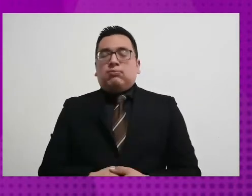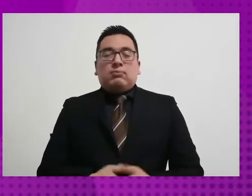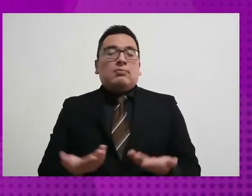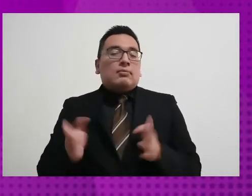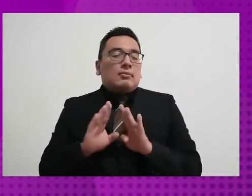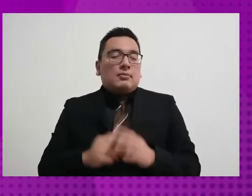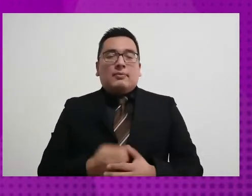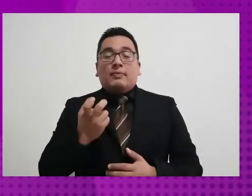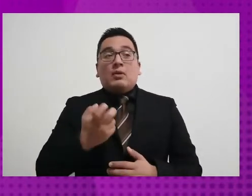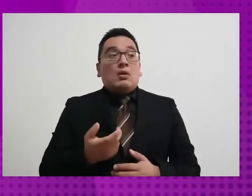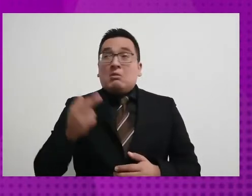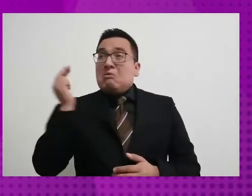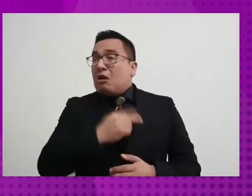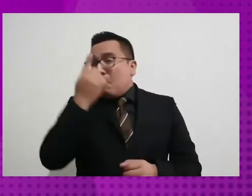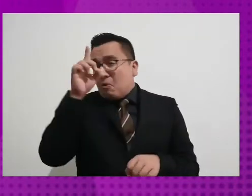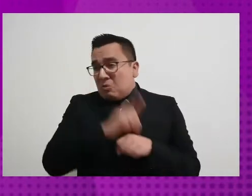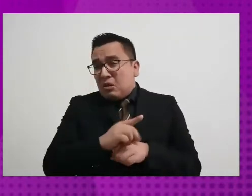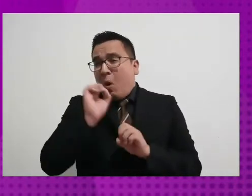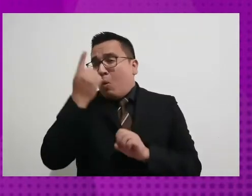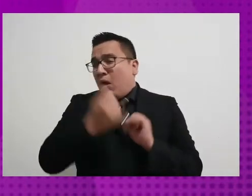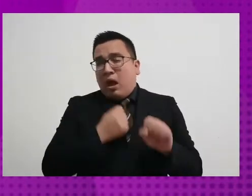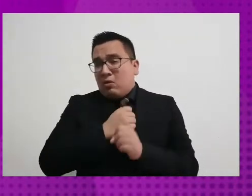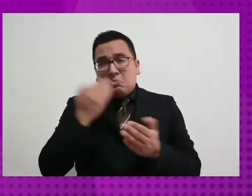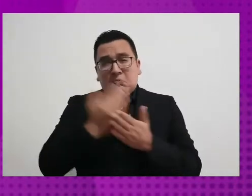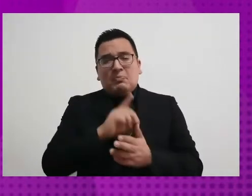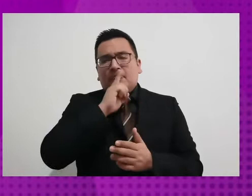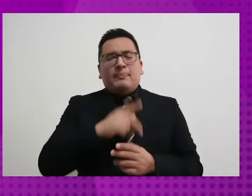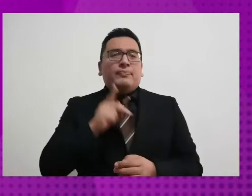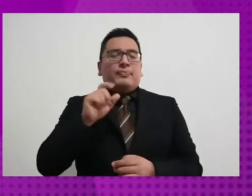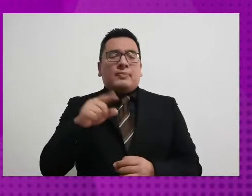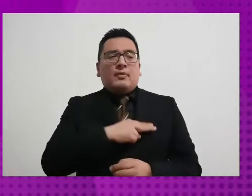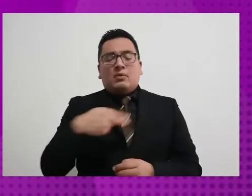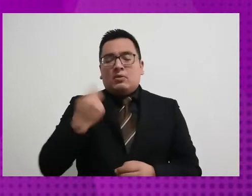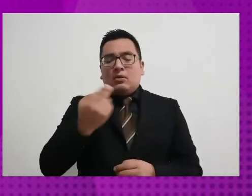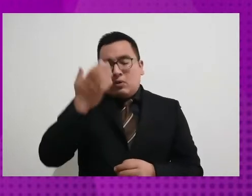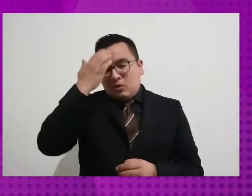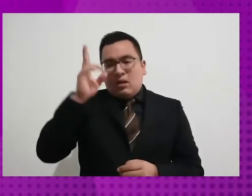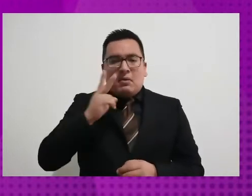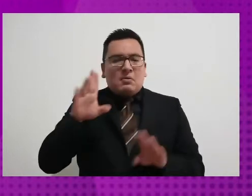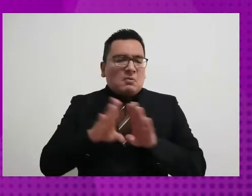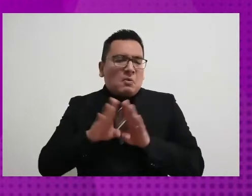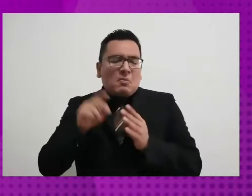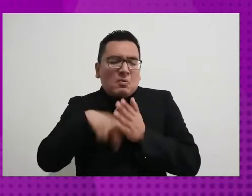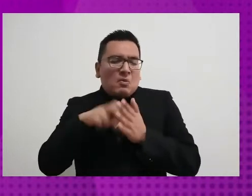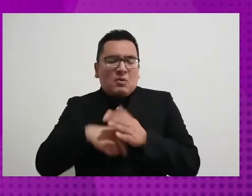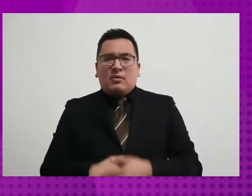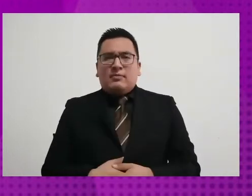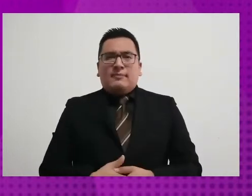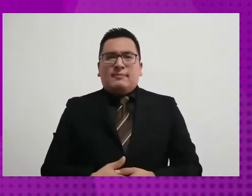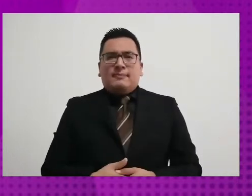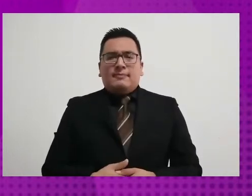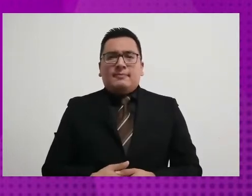ni en un proceso electoral, pero creo que tenemos que estar muy pendientes de saber cómo tenemos que ir modificando estas herramientas y